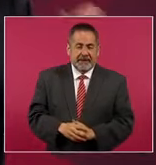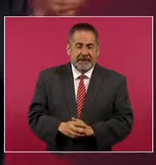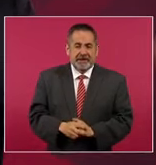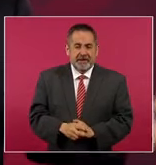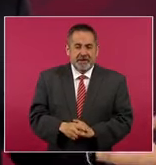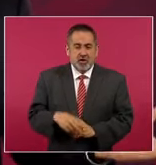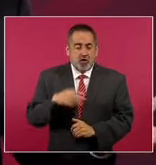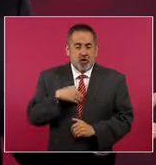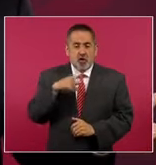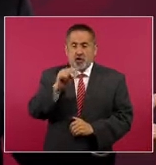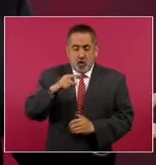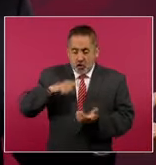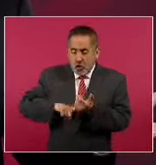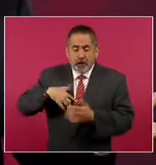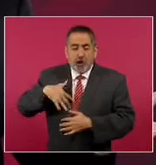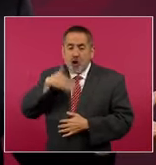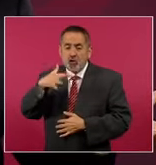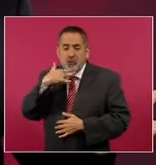porque yo no soy corrupto.